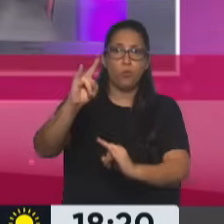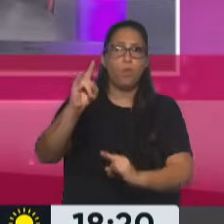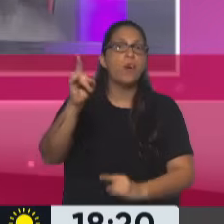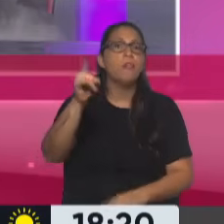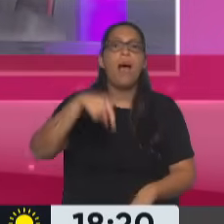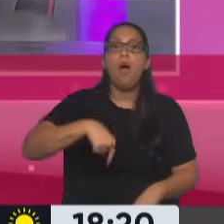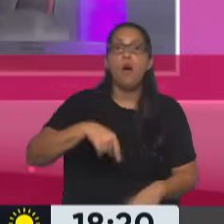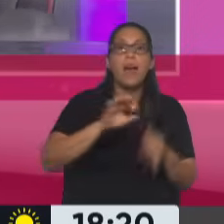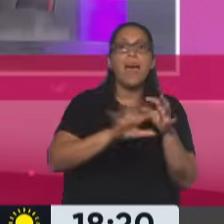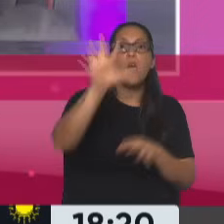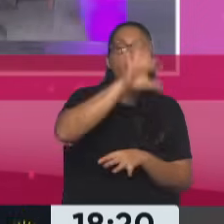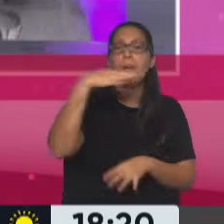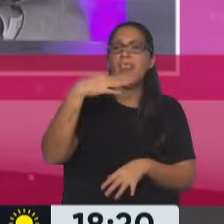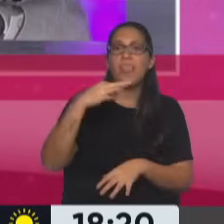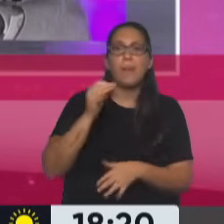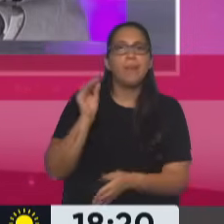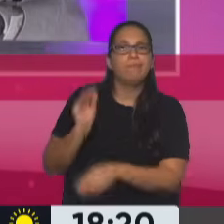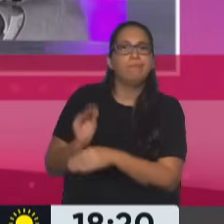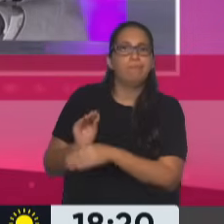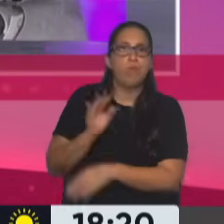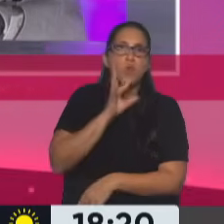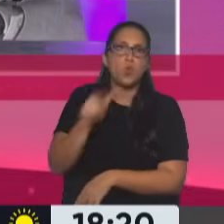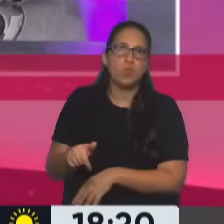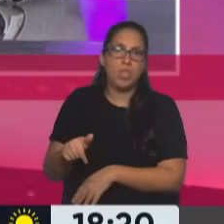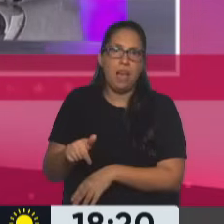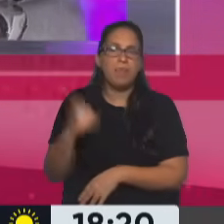Rusia, ¿no? Hay un meme muy interesante que dice